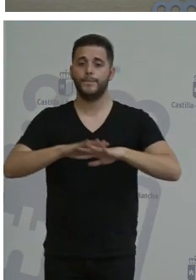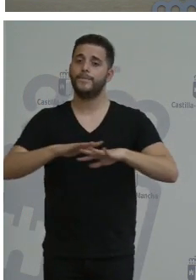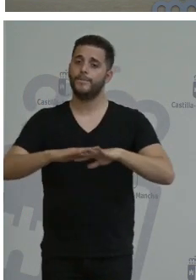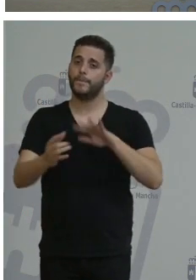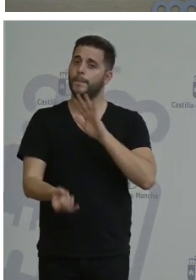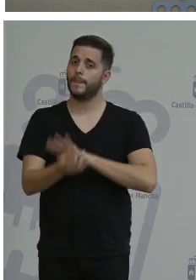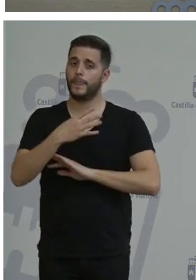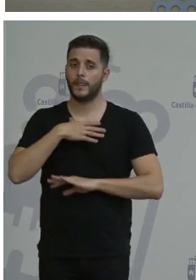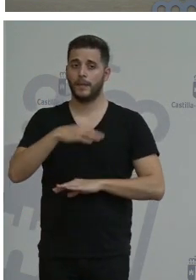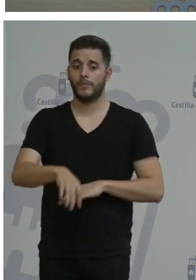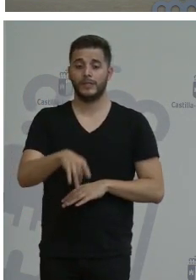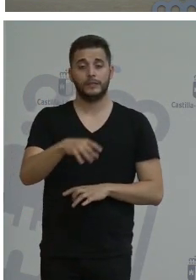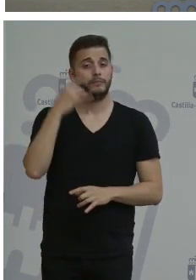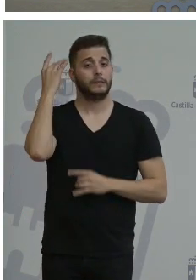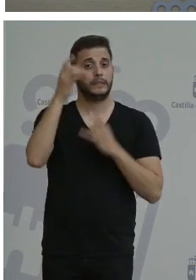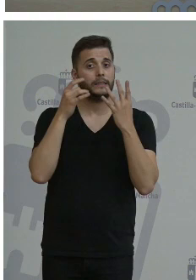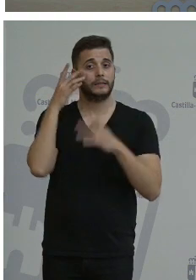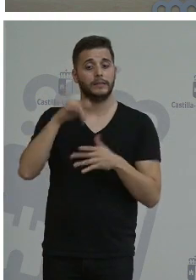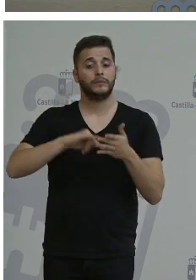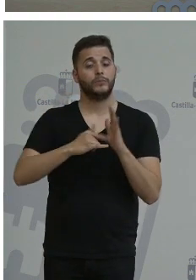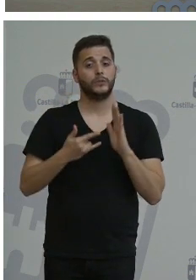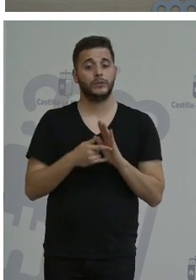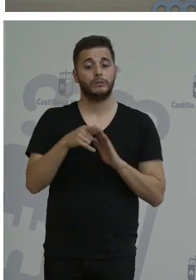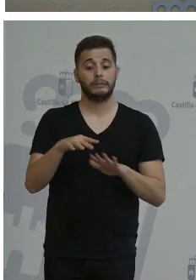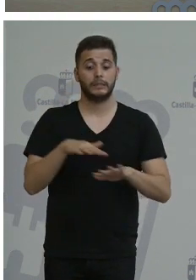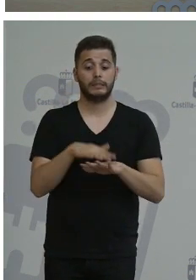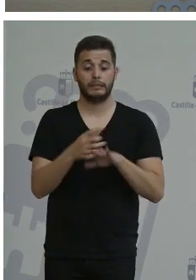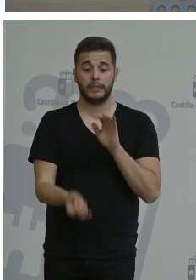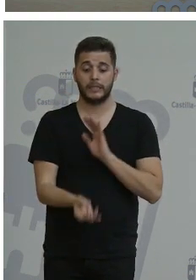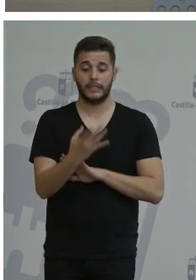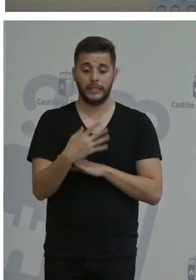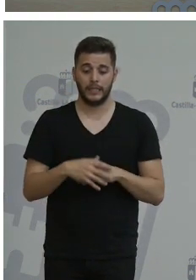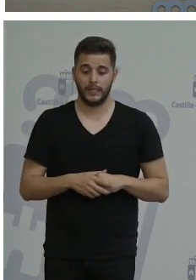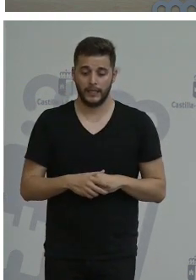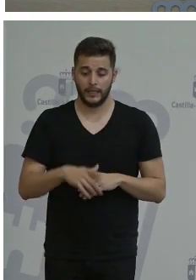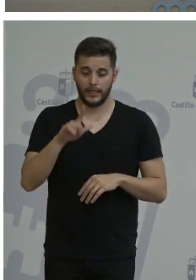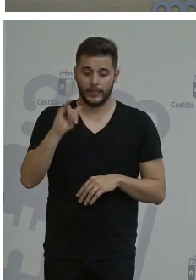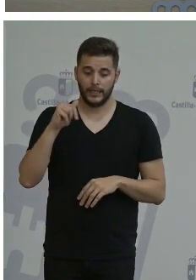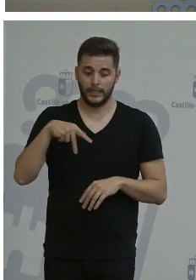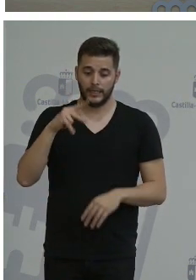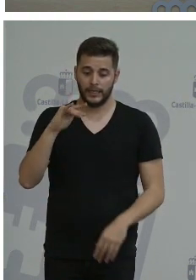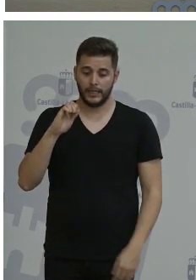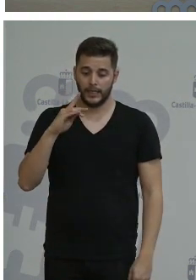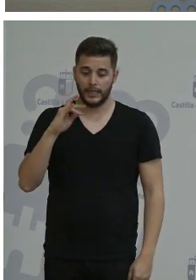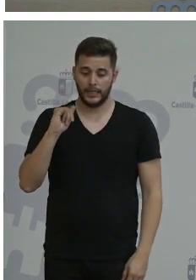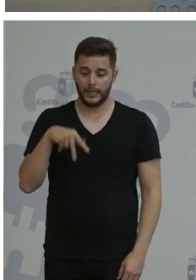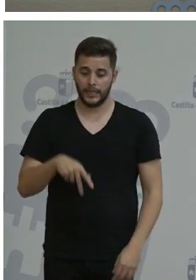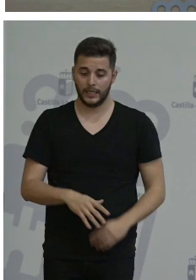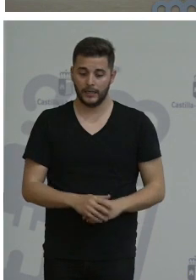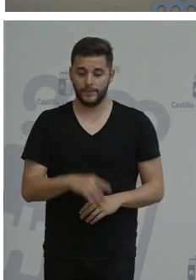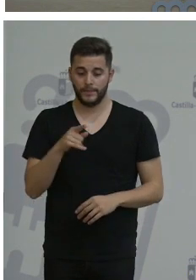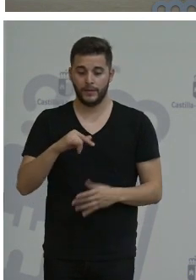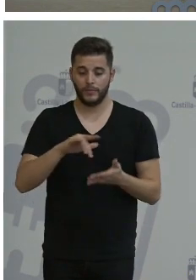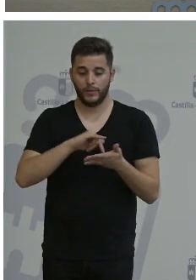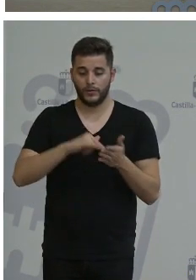las actividades del proyecto es crear esta red a través de LinkedIn con este objetivo, ¿no? De promover esas buenas